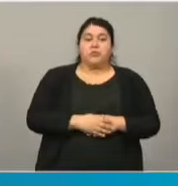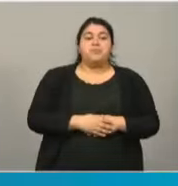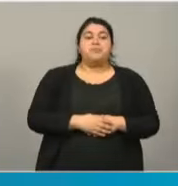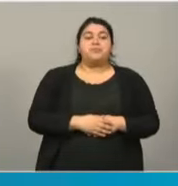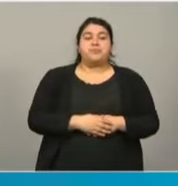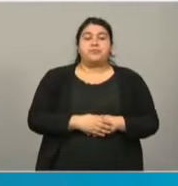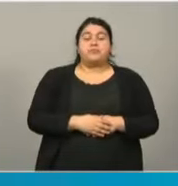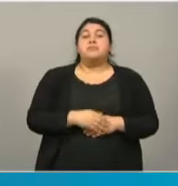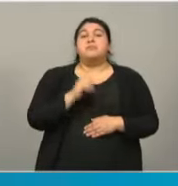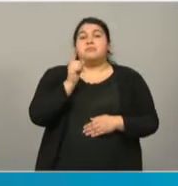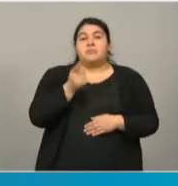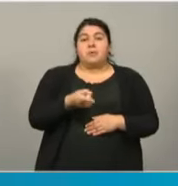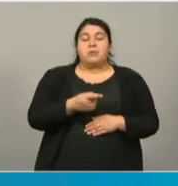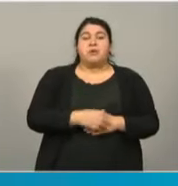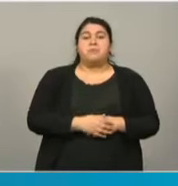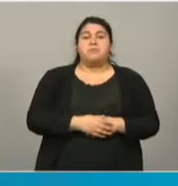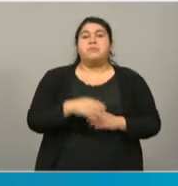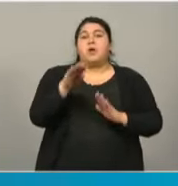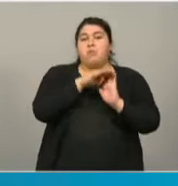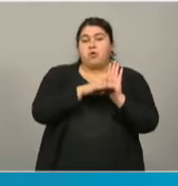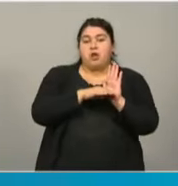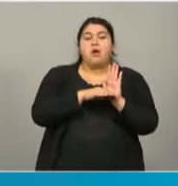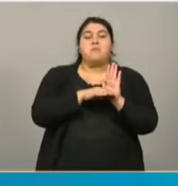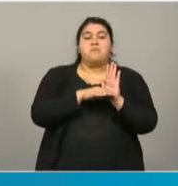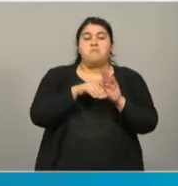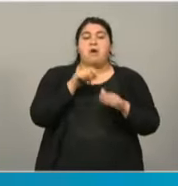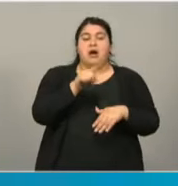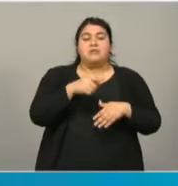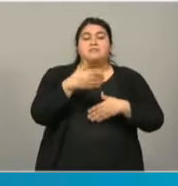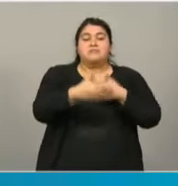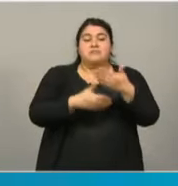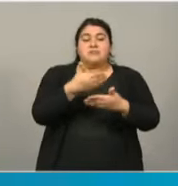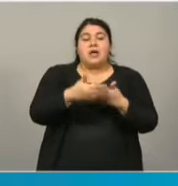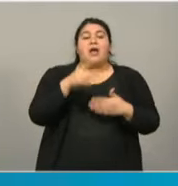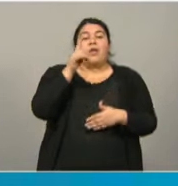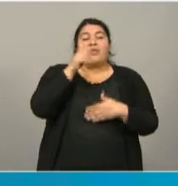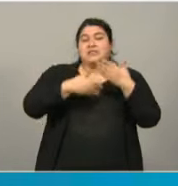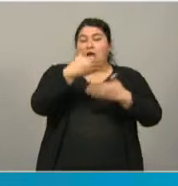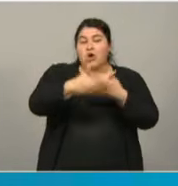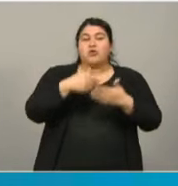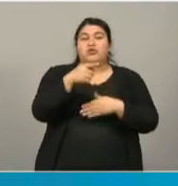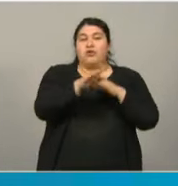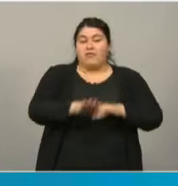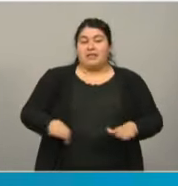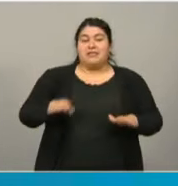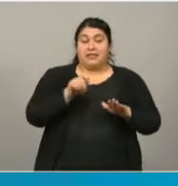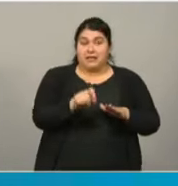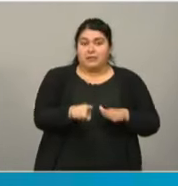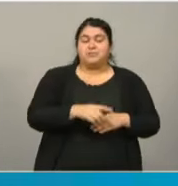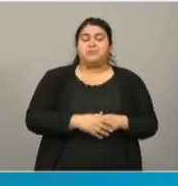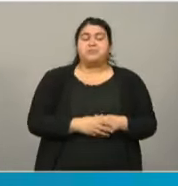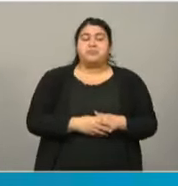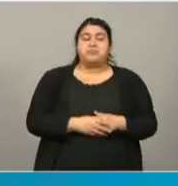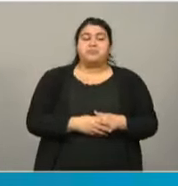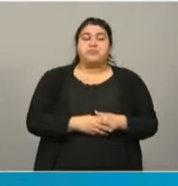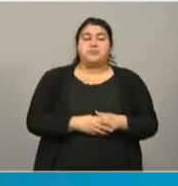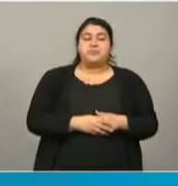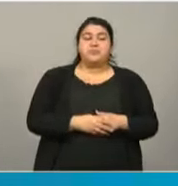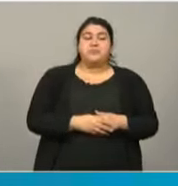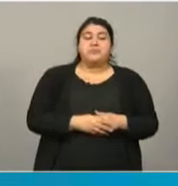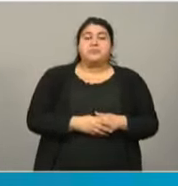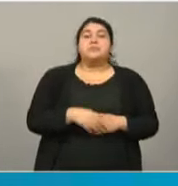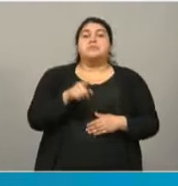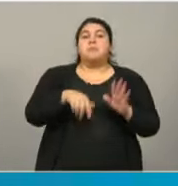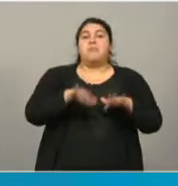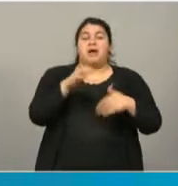año tienen que ver con el programa audis unidades de desarrollo infantil Eh Esto H tiene como como